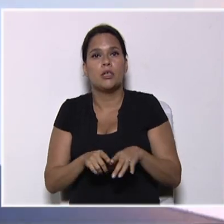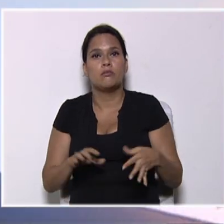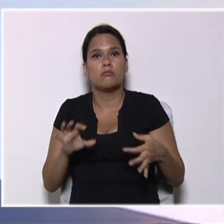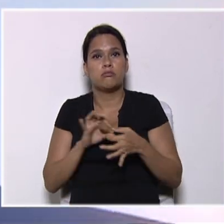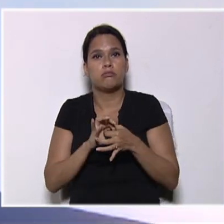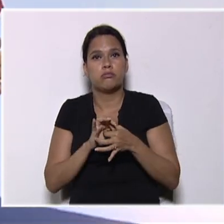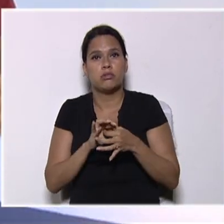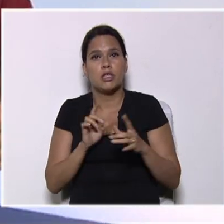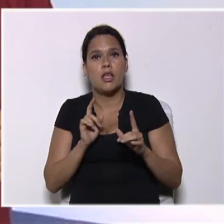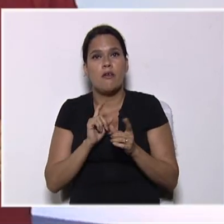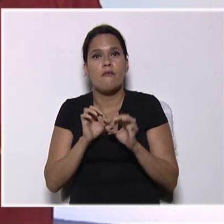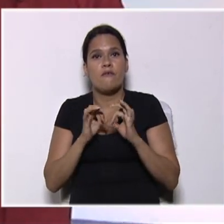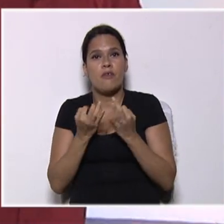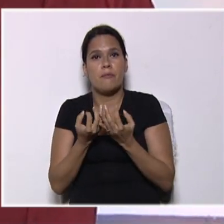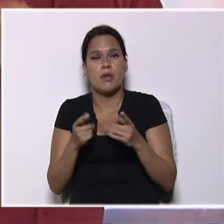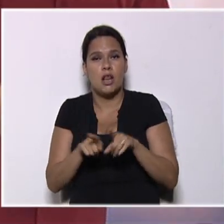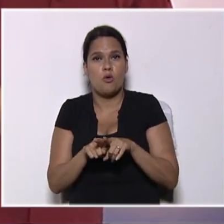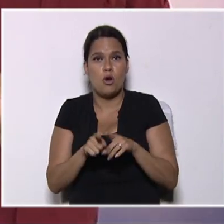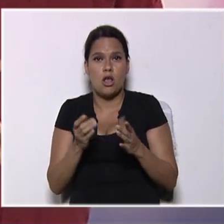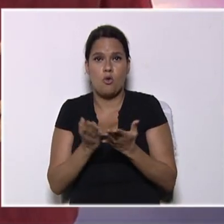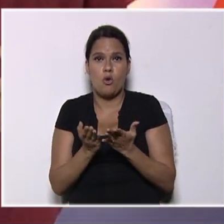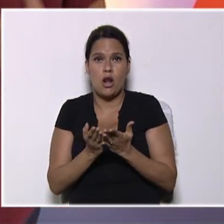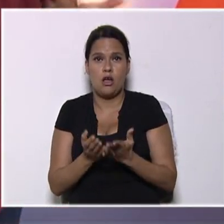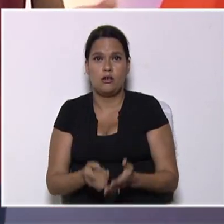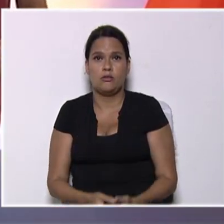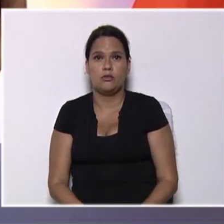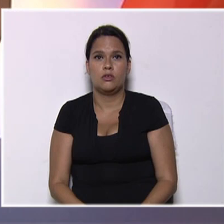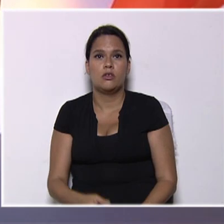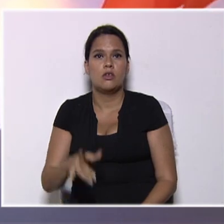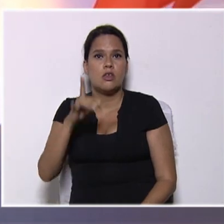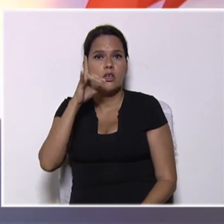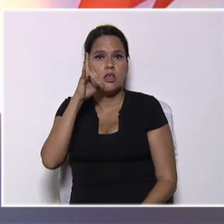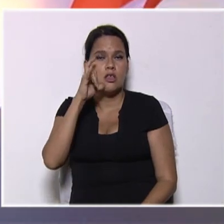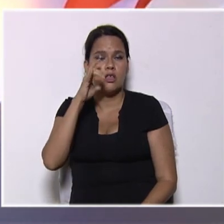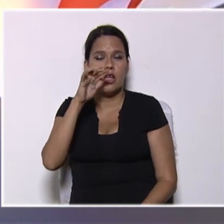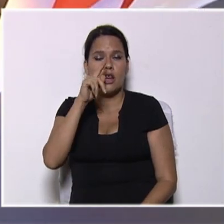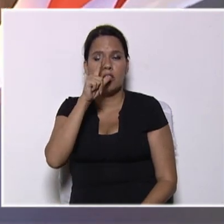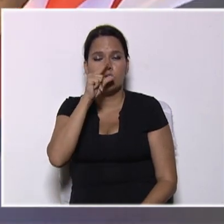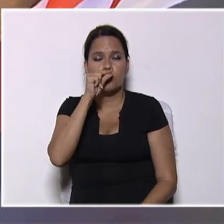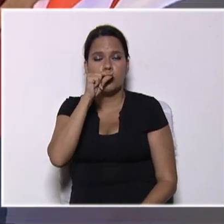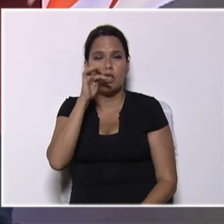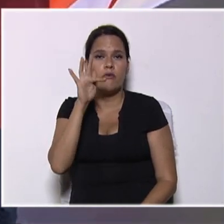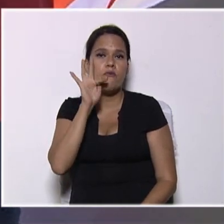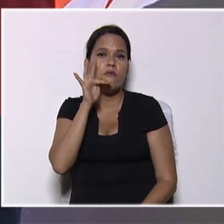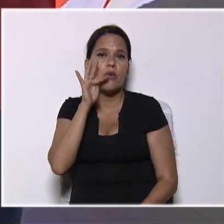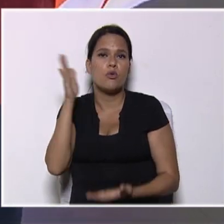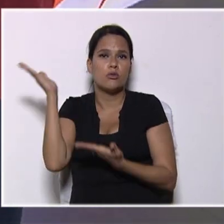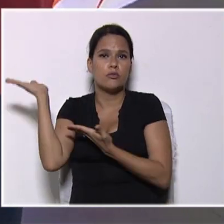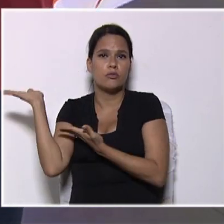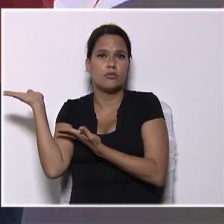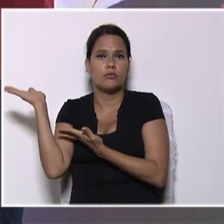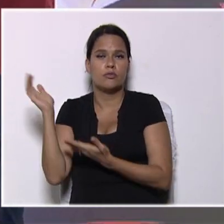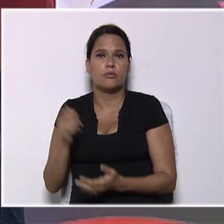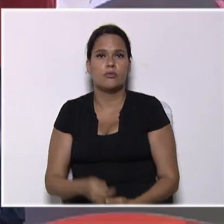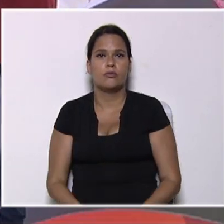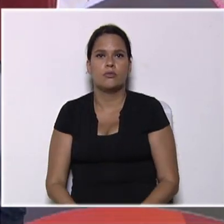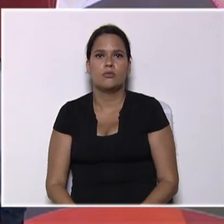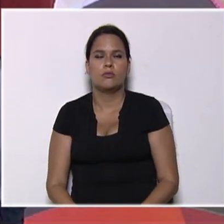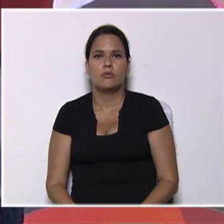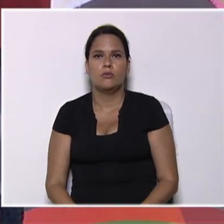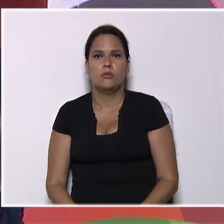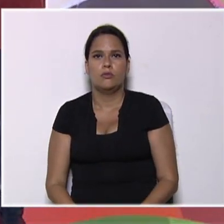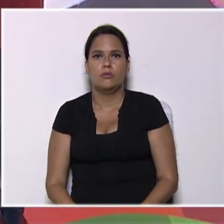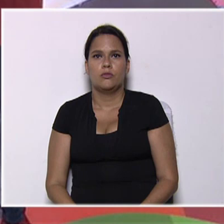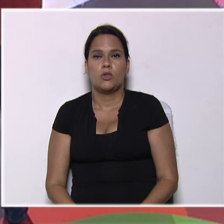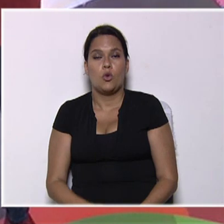enlace directo de cada familia en escuela en la plataforma web y por supuesto en Twitter, Instagram y Facebook para que consigan al Ministerio de Educación